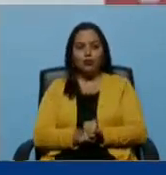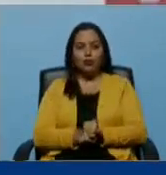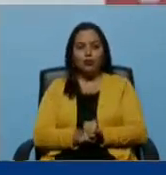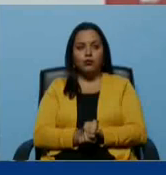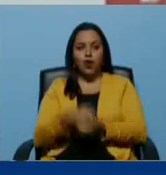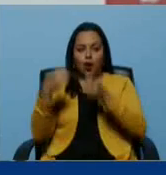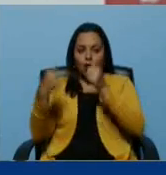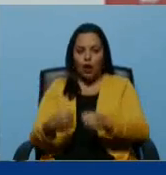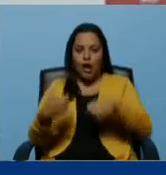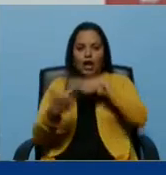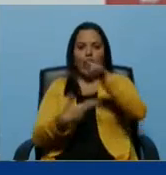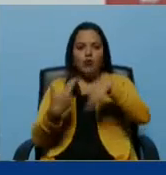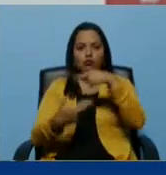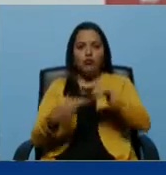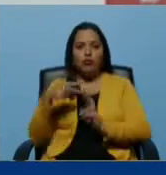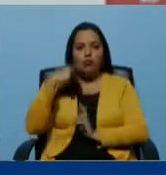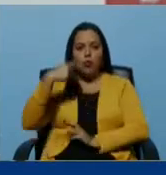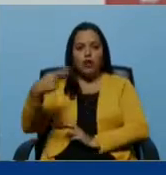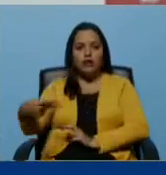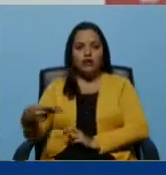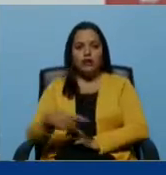Consolidar la revolución política.